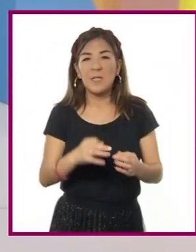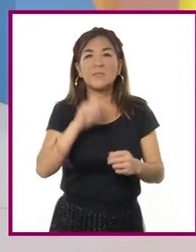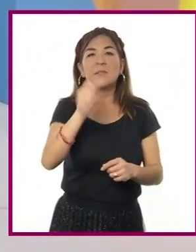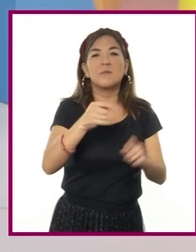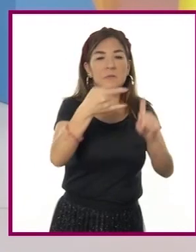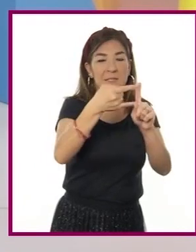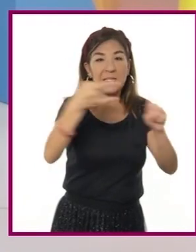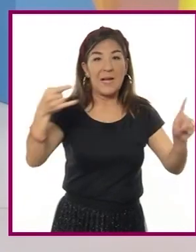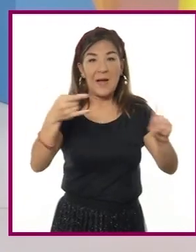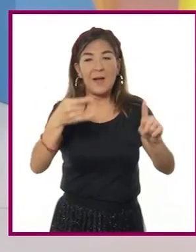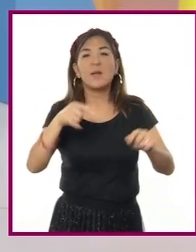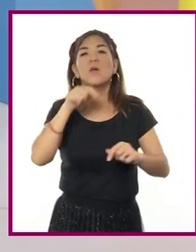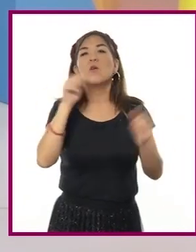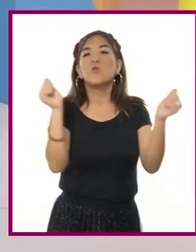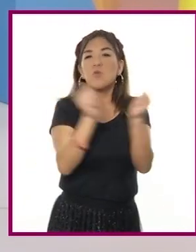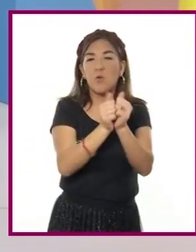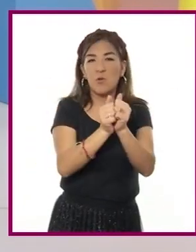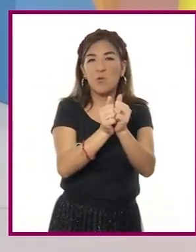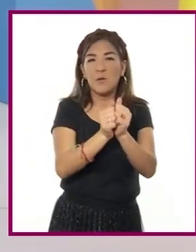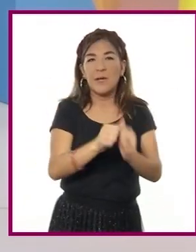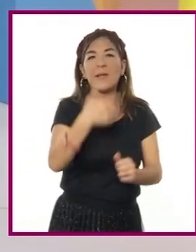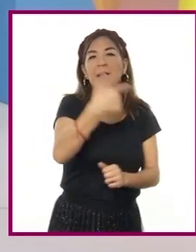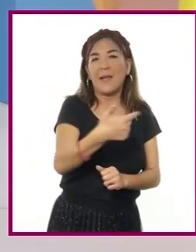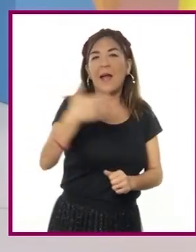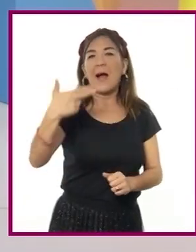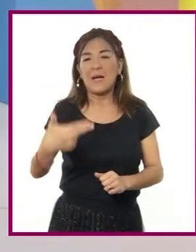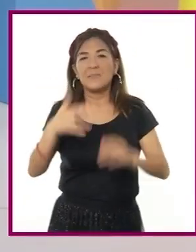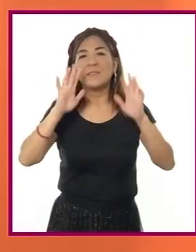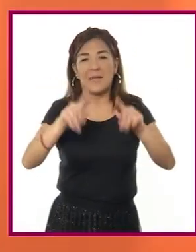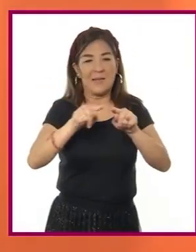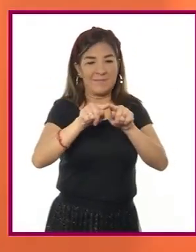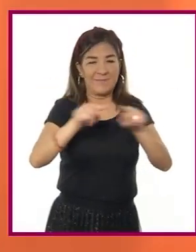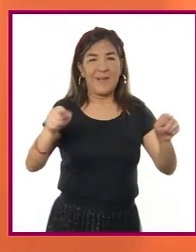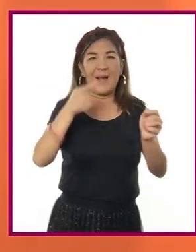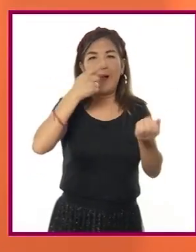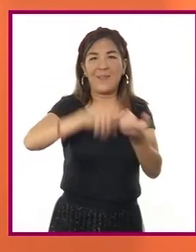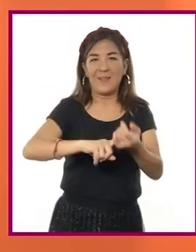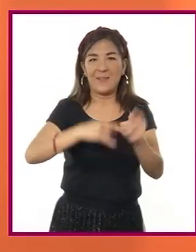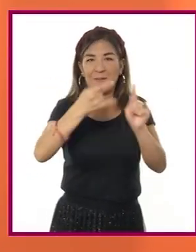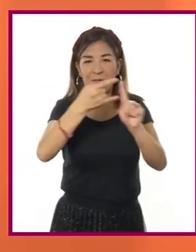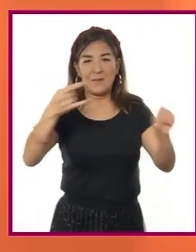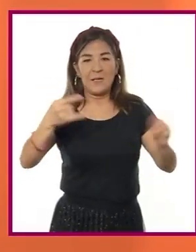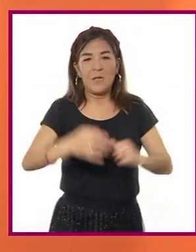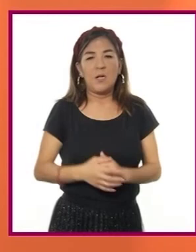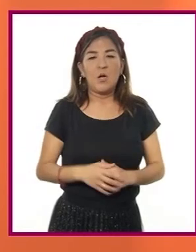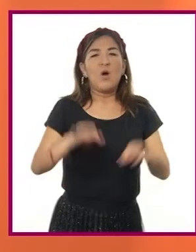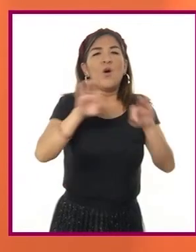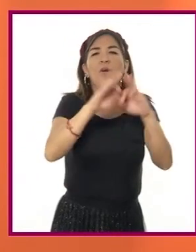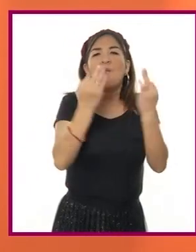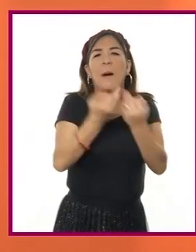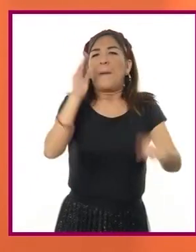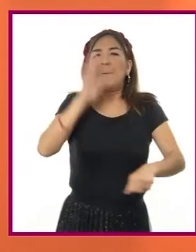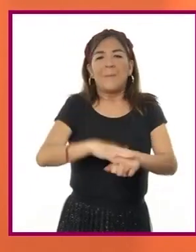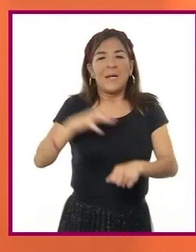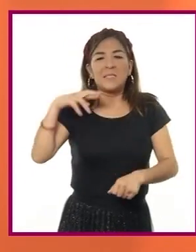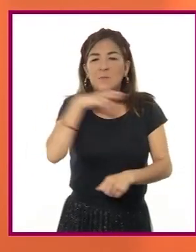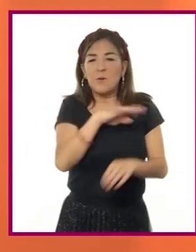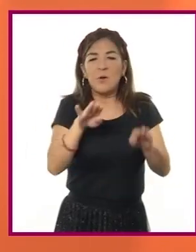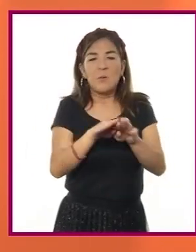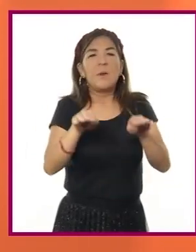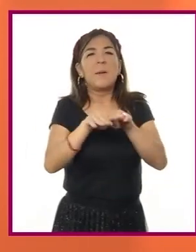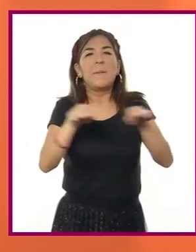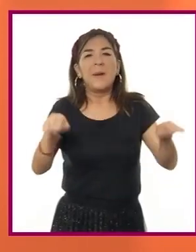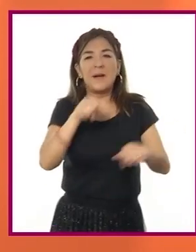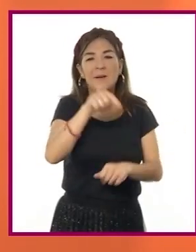rectángulos áureos con el segmento GH marcado. La forma más sencilla de trasladar las medidas